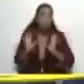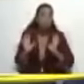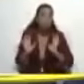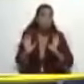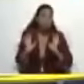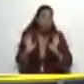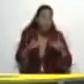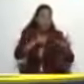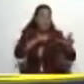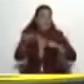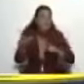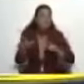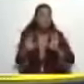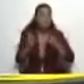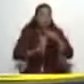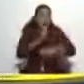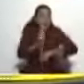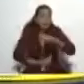para activarla.